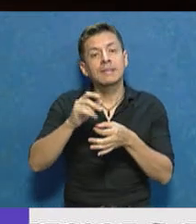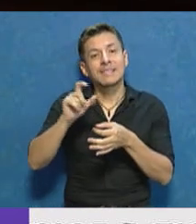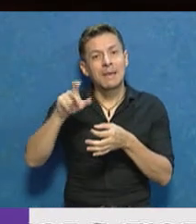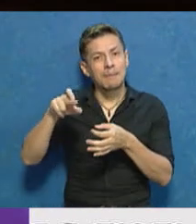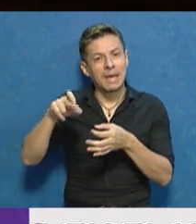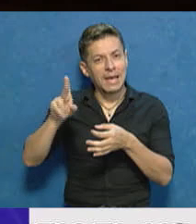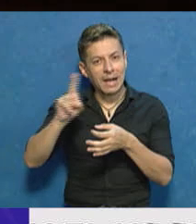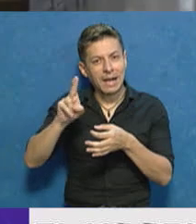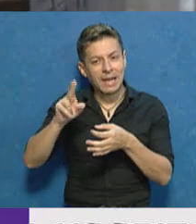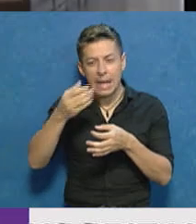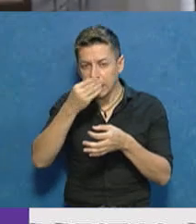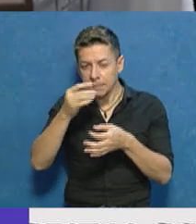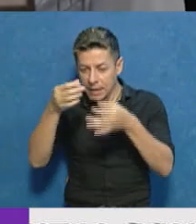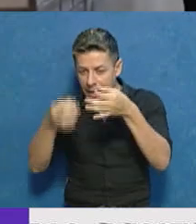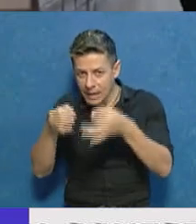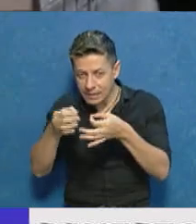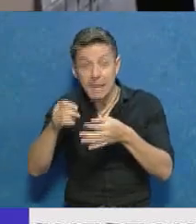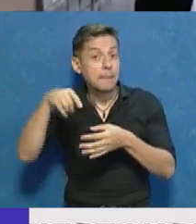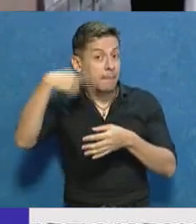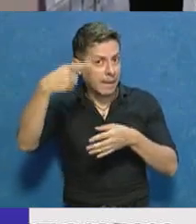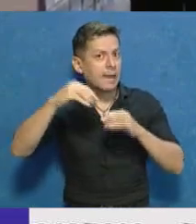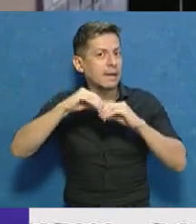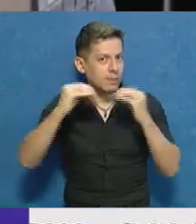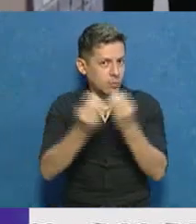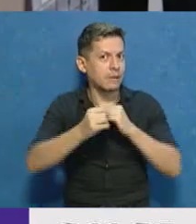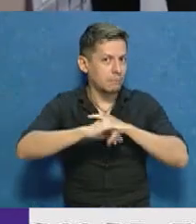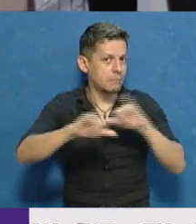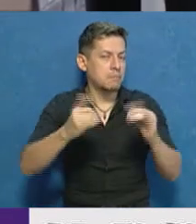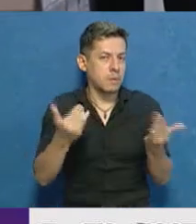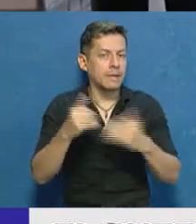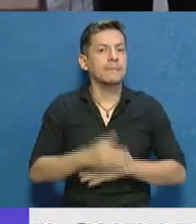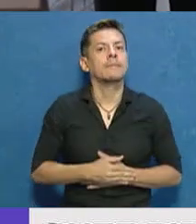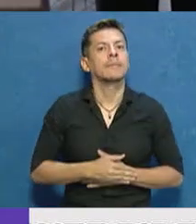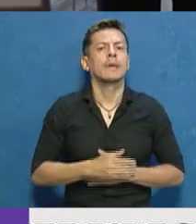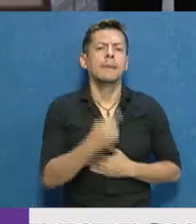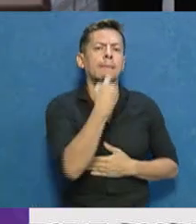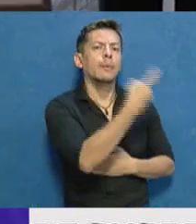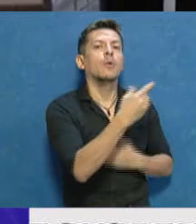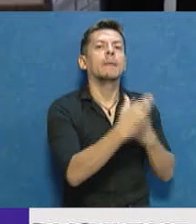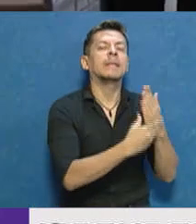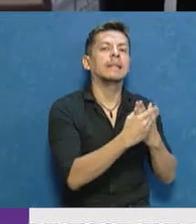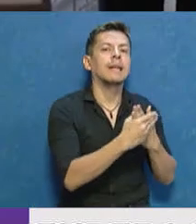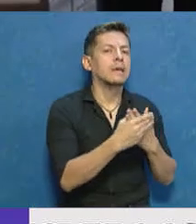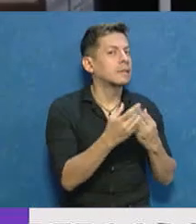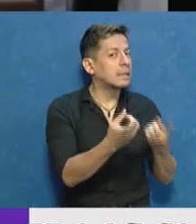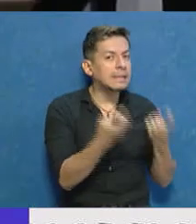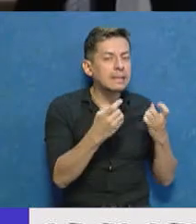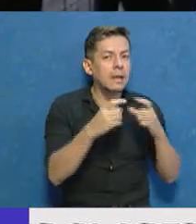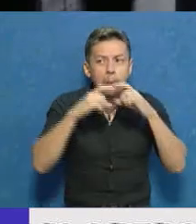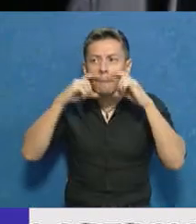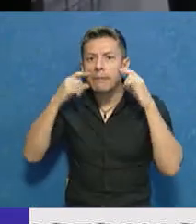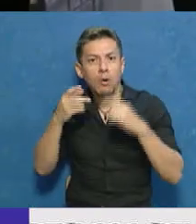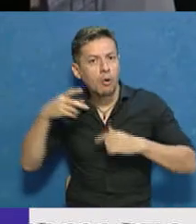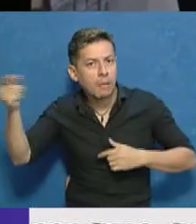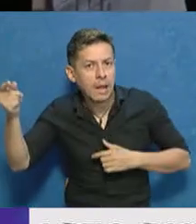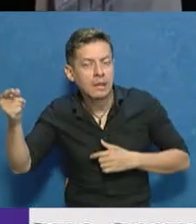transcurso del día, al sumo mañana, ya tenemos resultado. Ministra, ¿es necesario salir a comprar barbijos? No, la verdad que no,